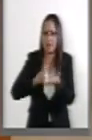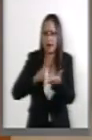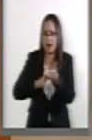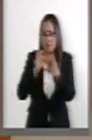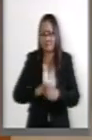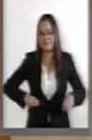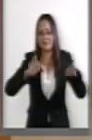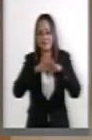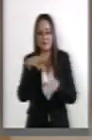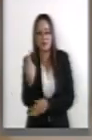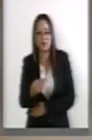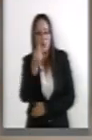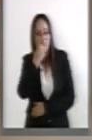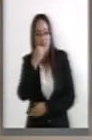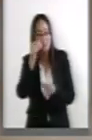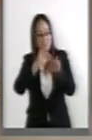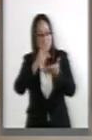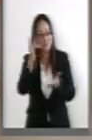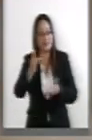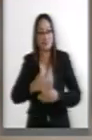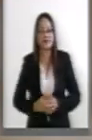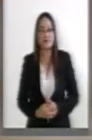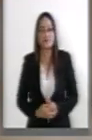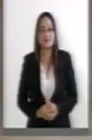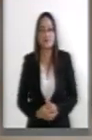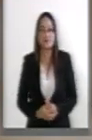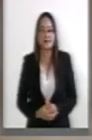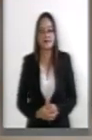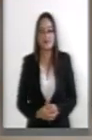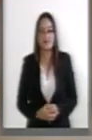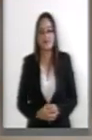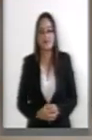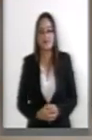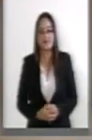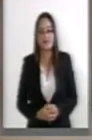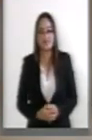gracias.